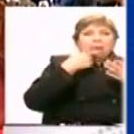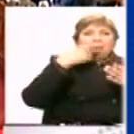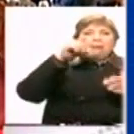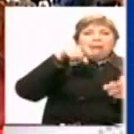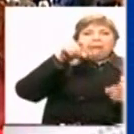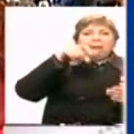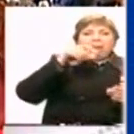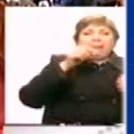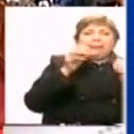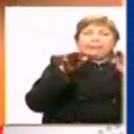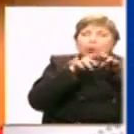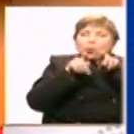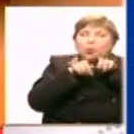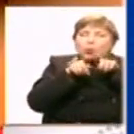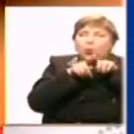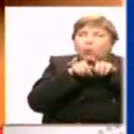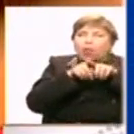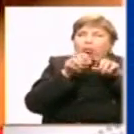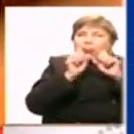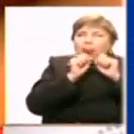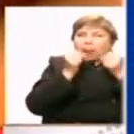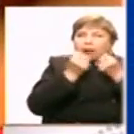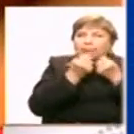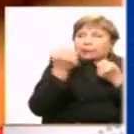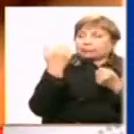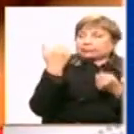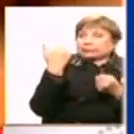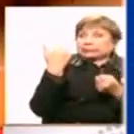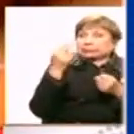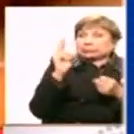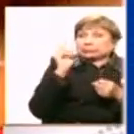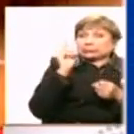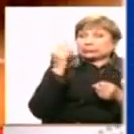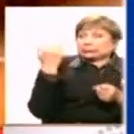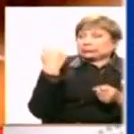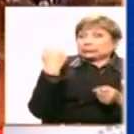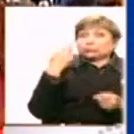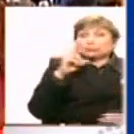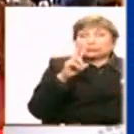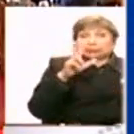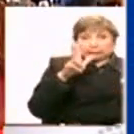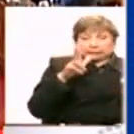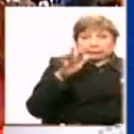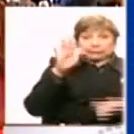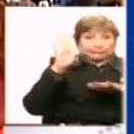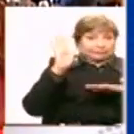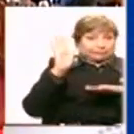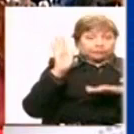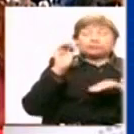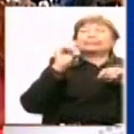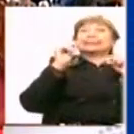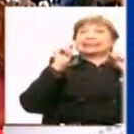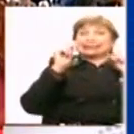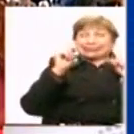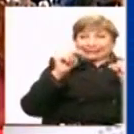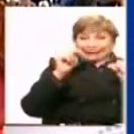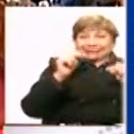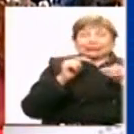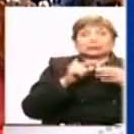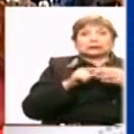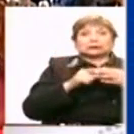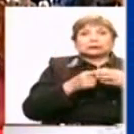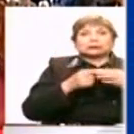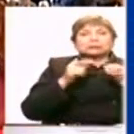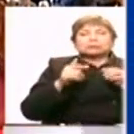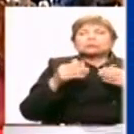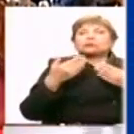Por supuesto que no. Con el doctor Vladimir Cerrón nosotros hemos tenido en varias oportunidades opiniones diferentes, una que otra,